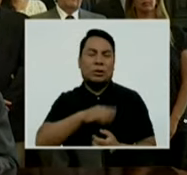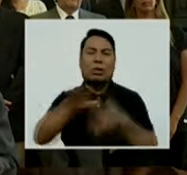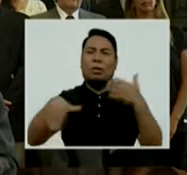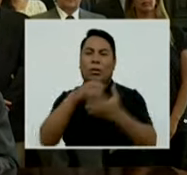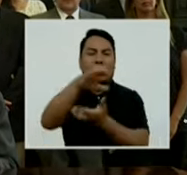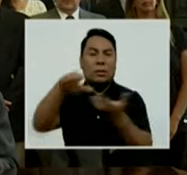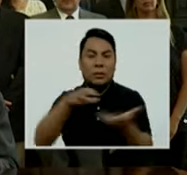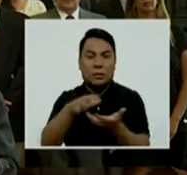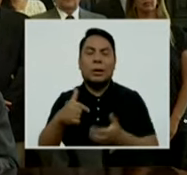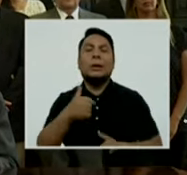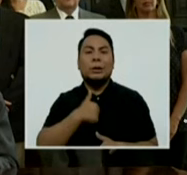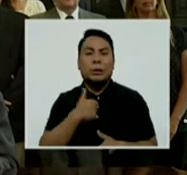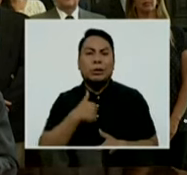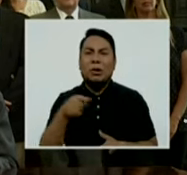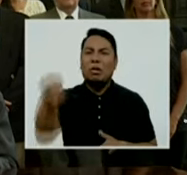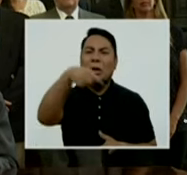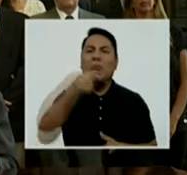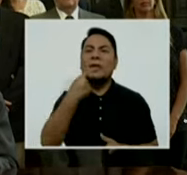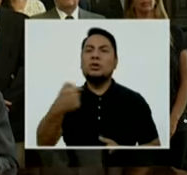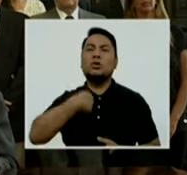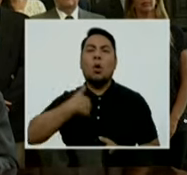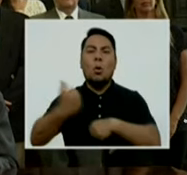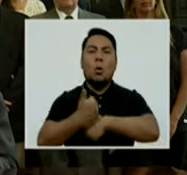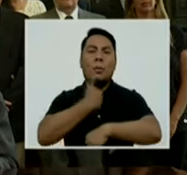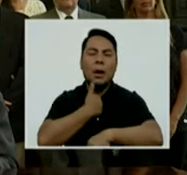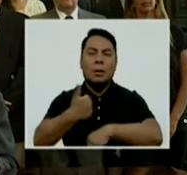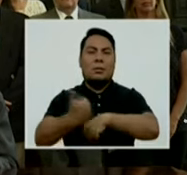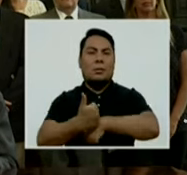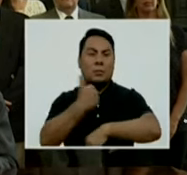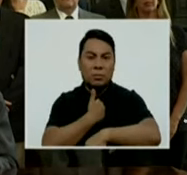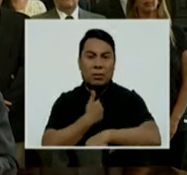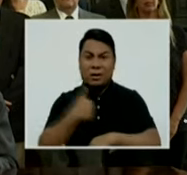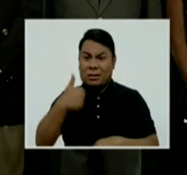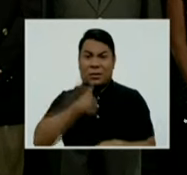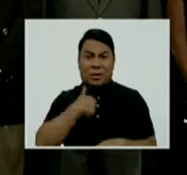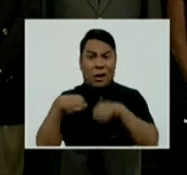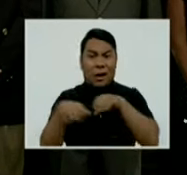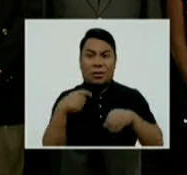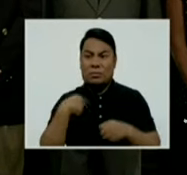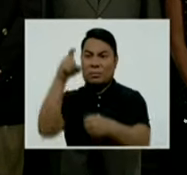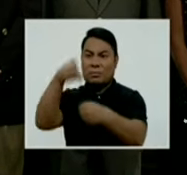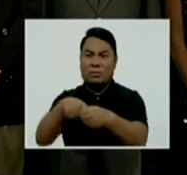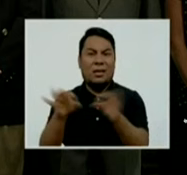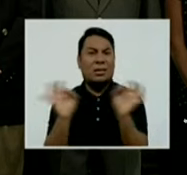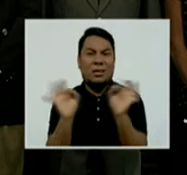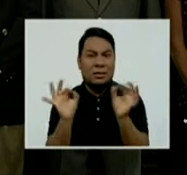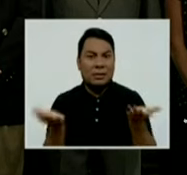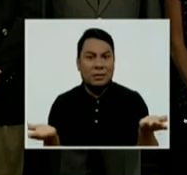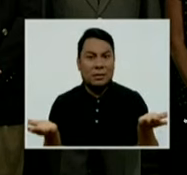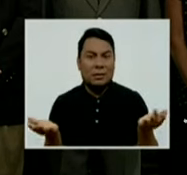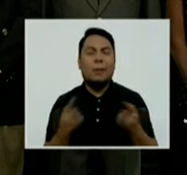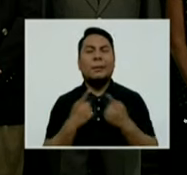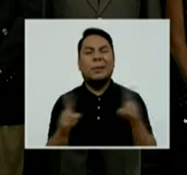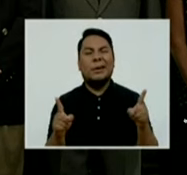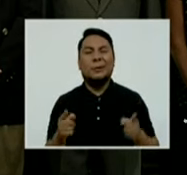como culpable de actos en los que no he participado, pienso que lo mejor para el